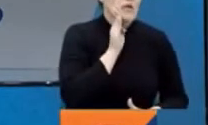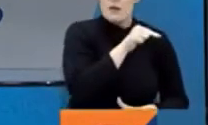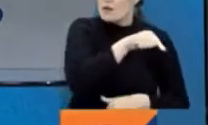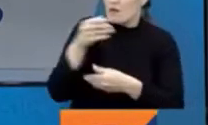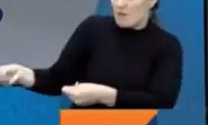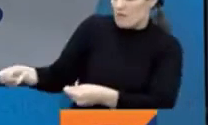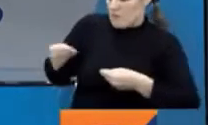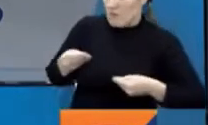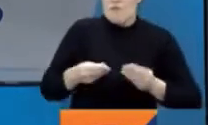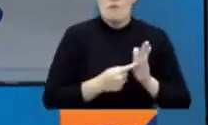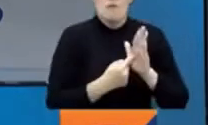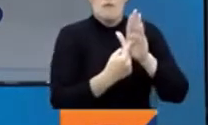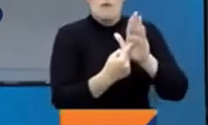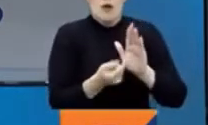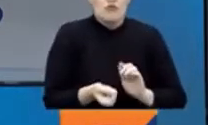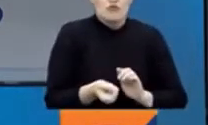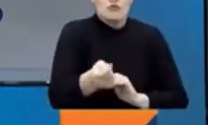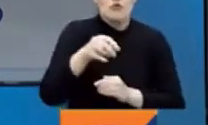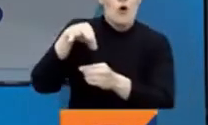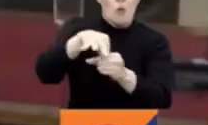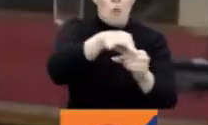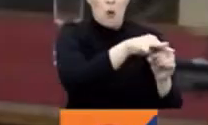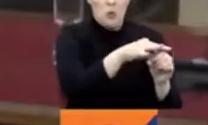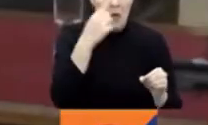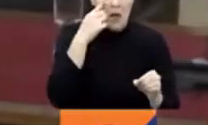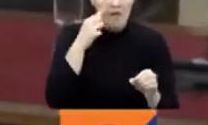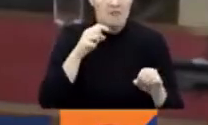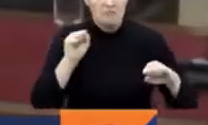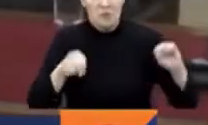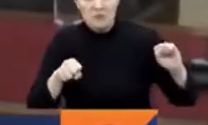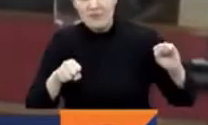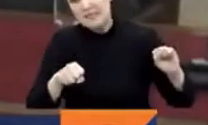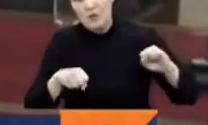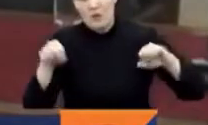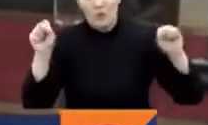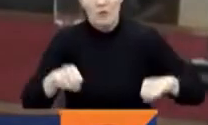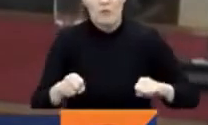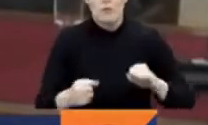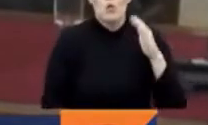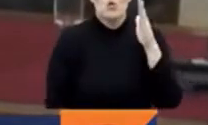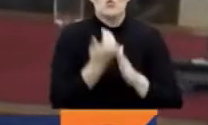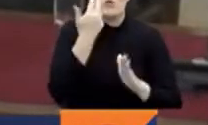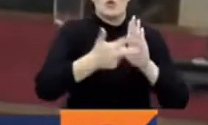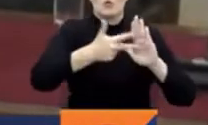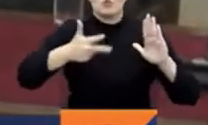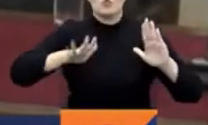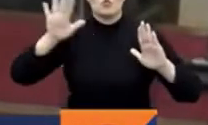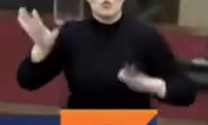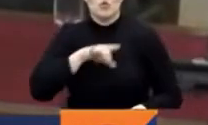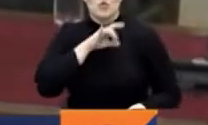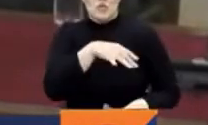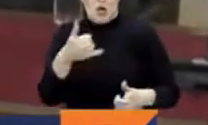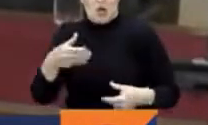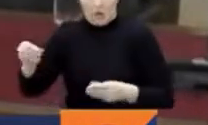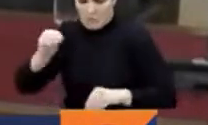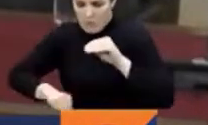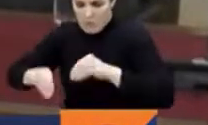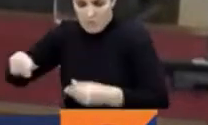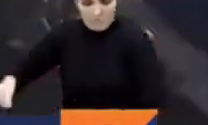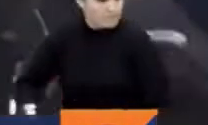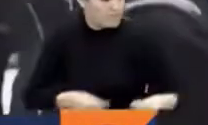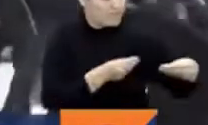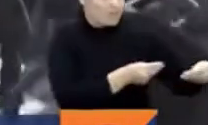del plebiscito no es alentadora. El texto de la nueva Constitución de Chile presentado hoy tendrá una prueba de fuego